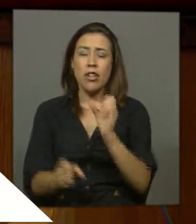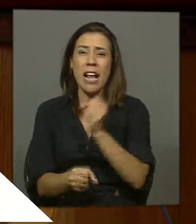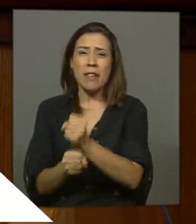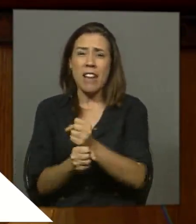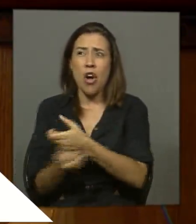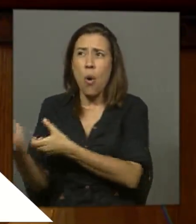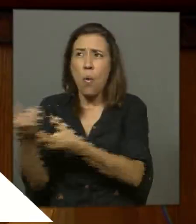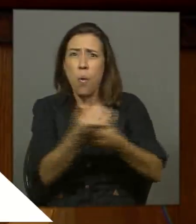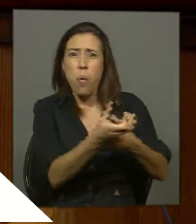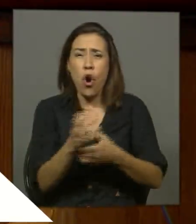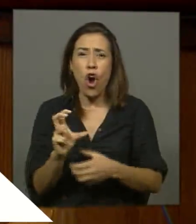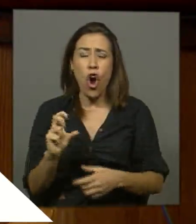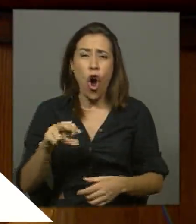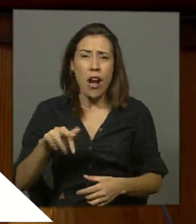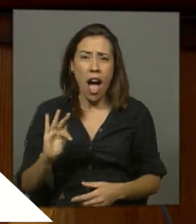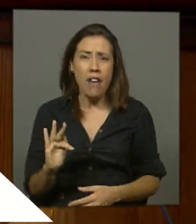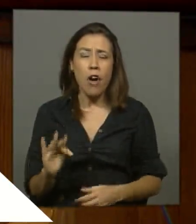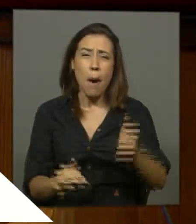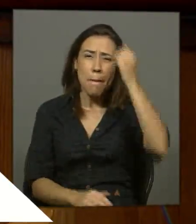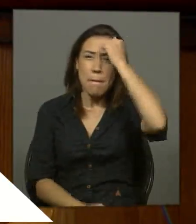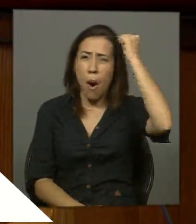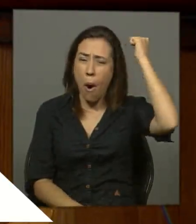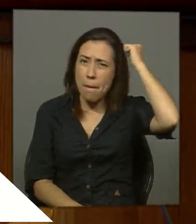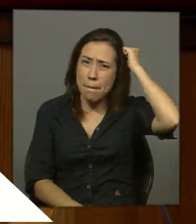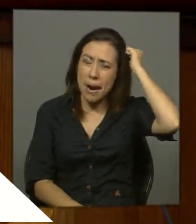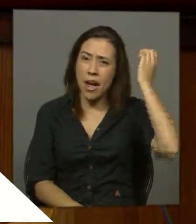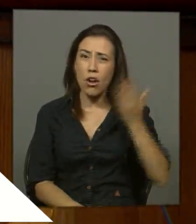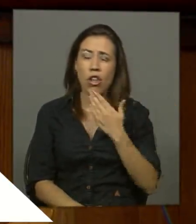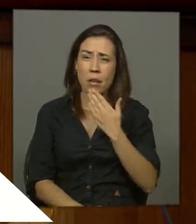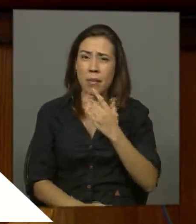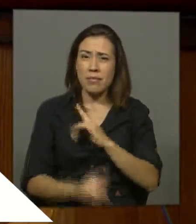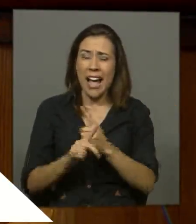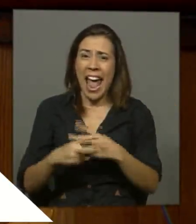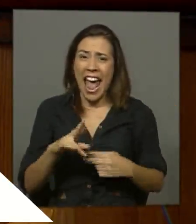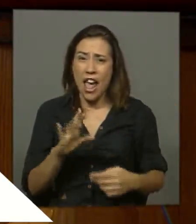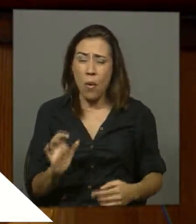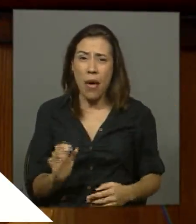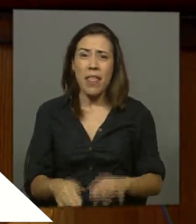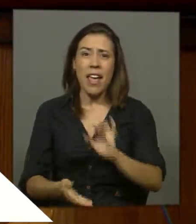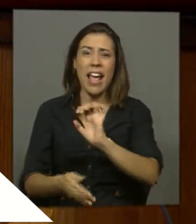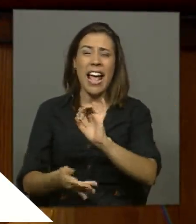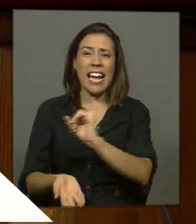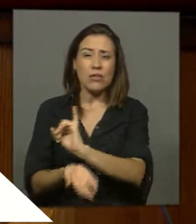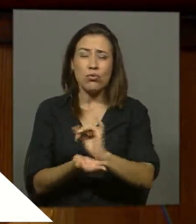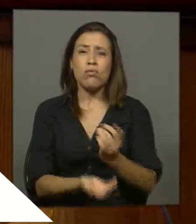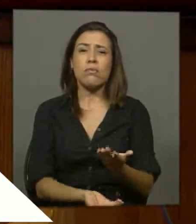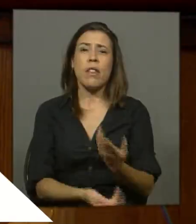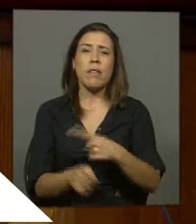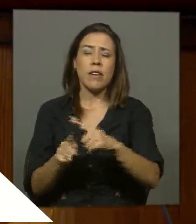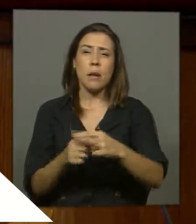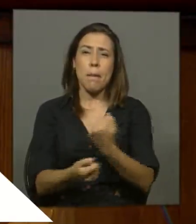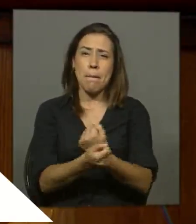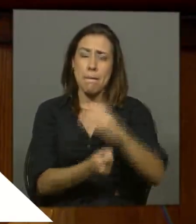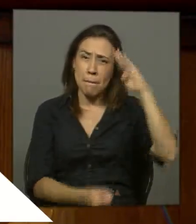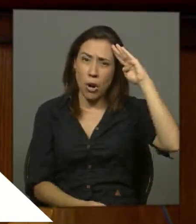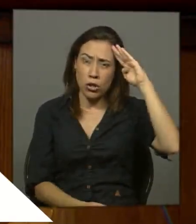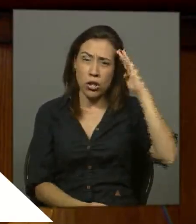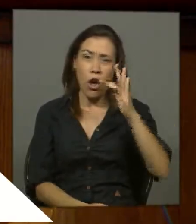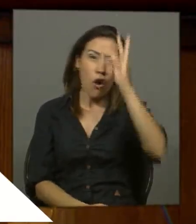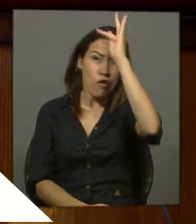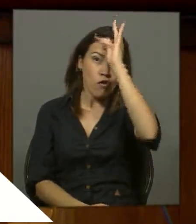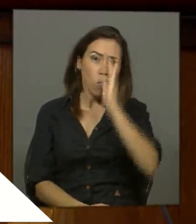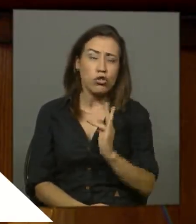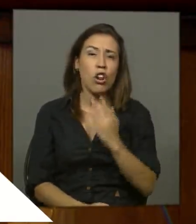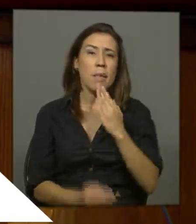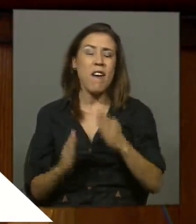conaf con heroísmo de los bomberos con heroísmo de las instituciones policiales con heroísmo de los funcionarios y de